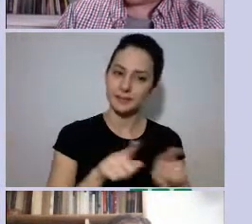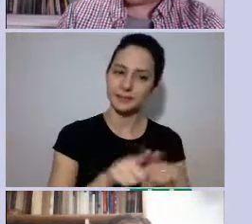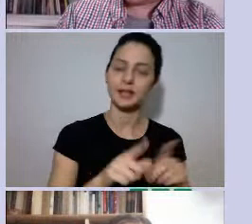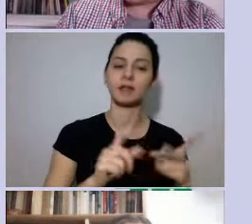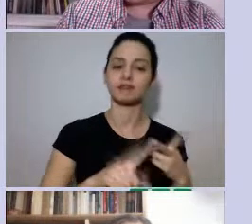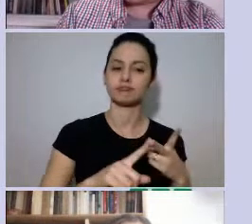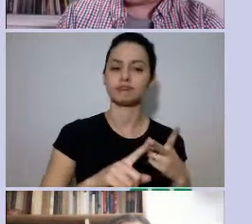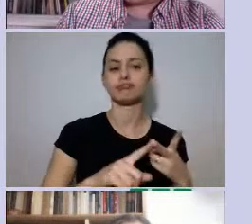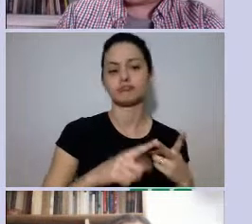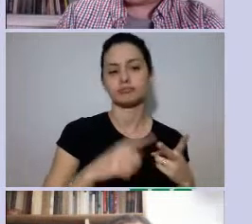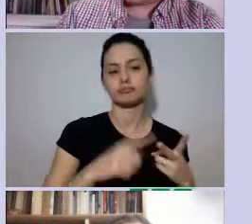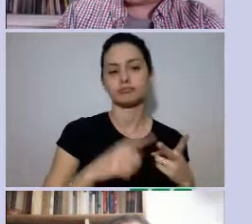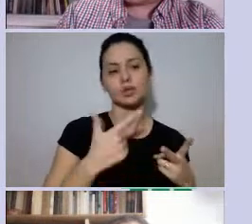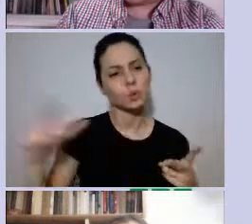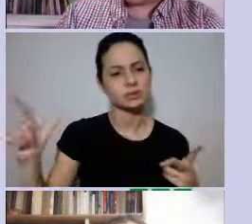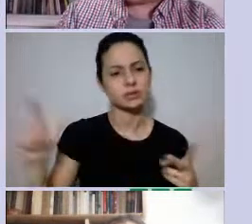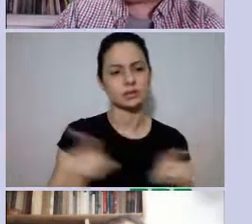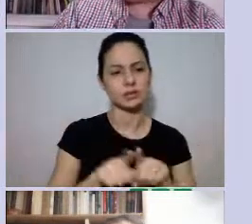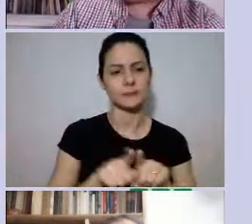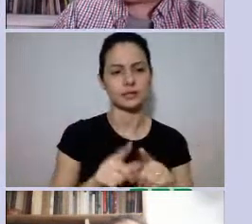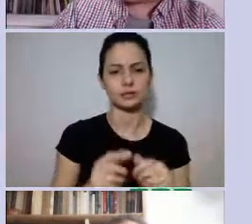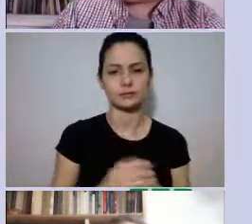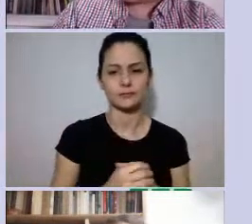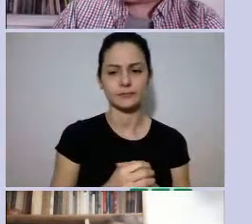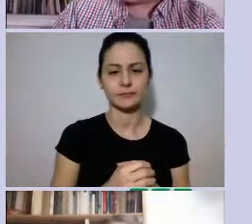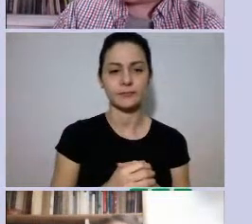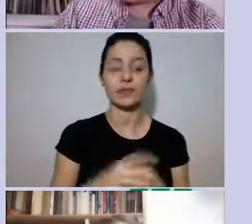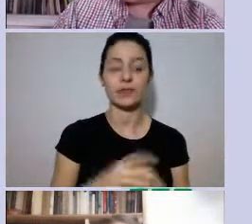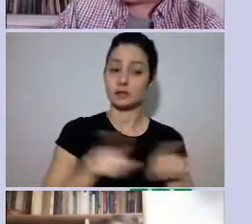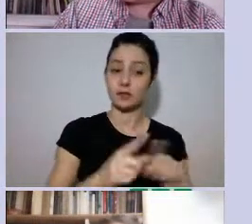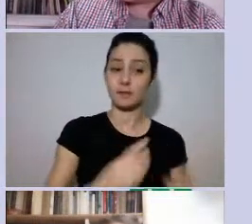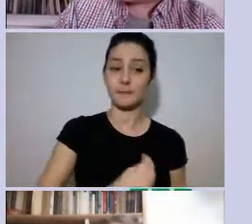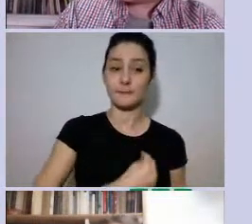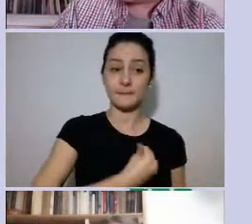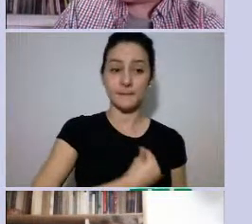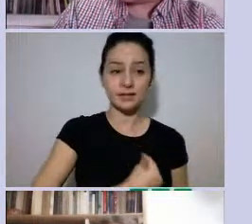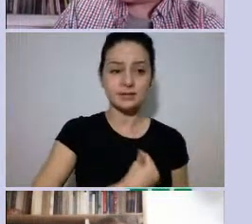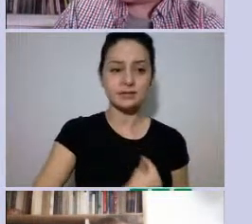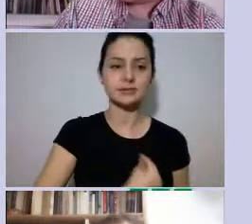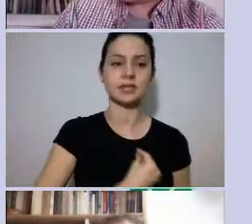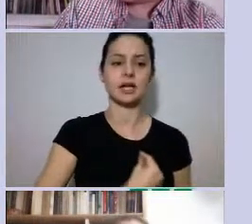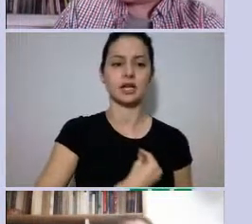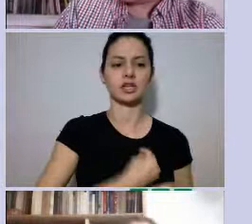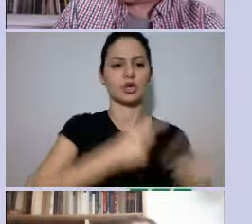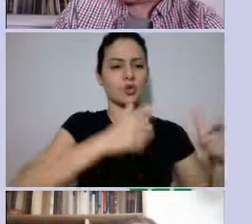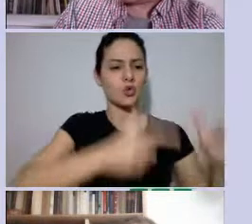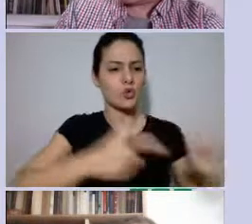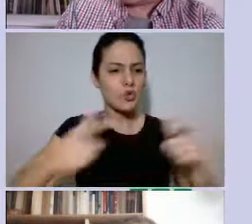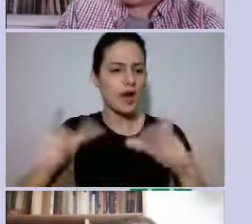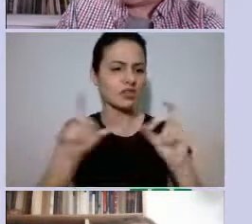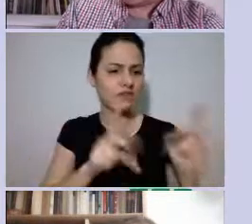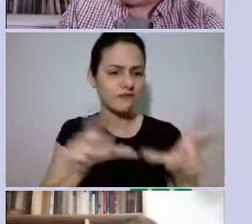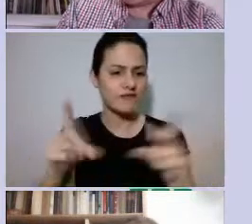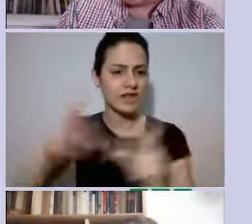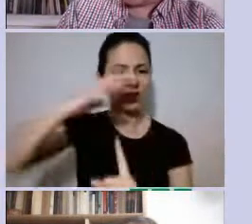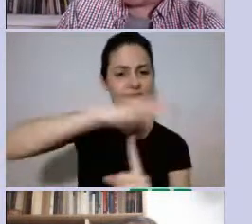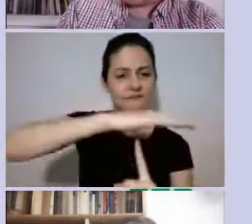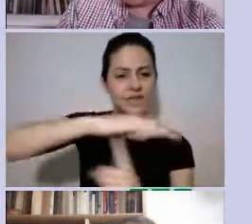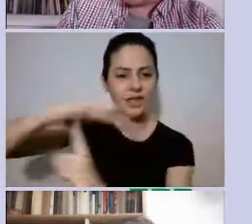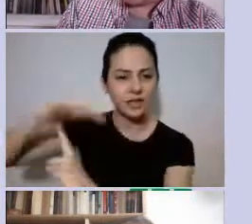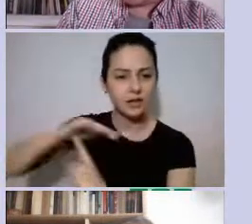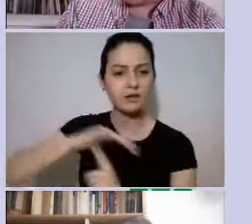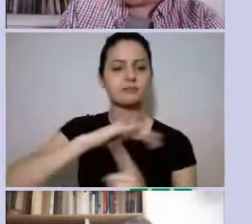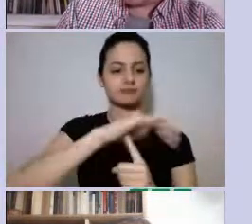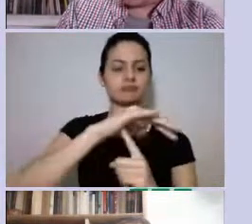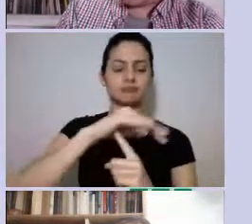otras artesanías y la participación en ferias y espacios de venta. Al mismo tiempo, tienen